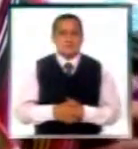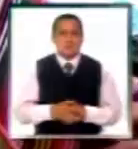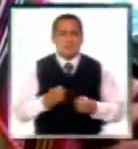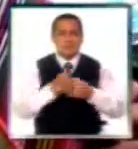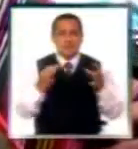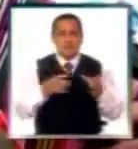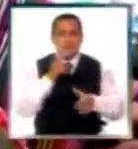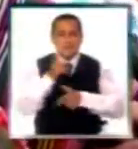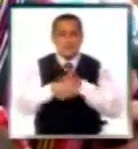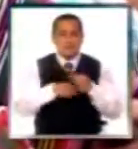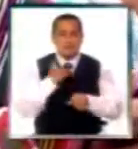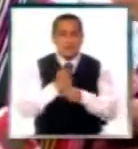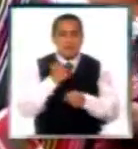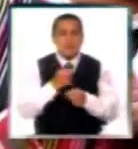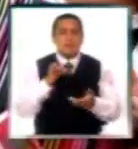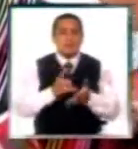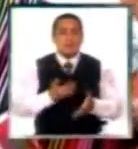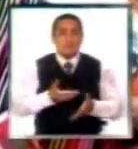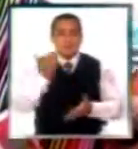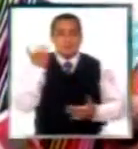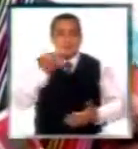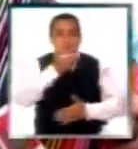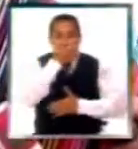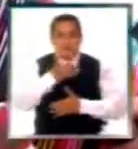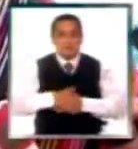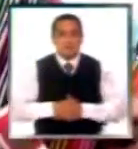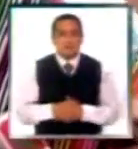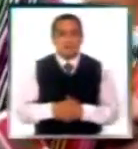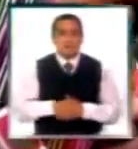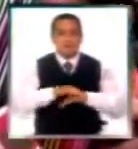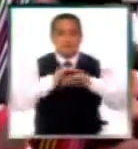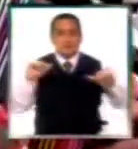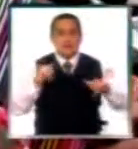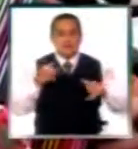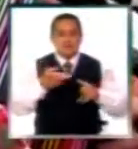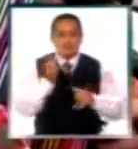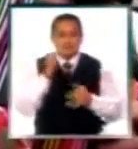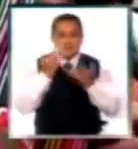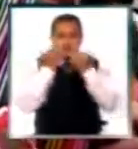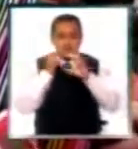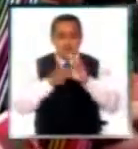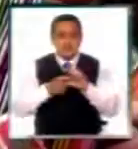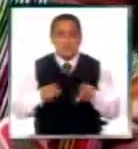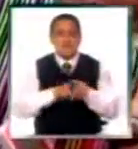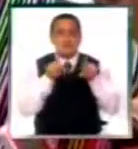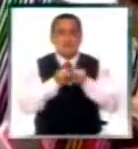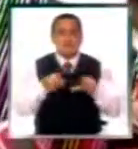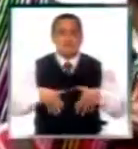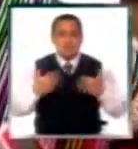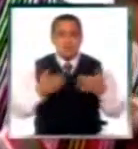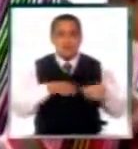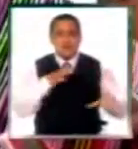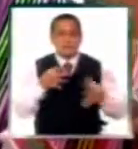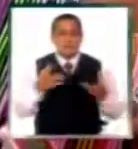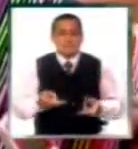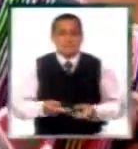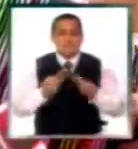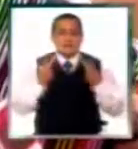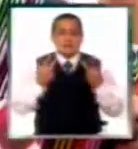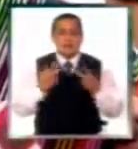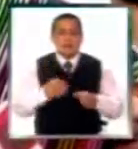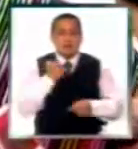al personal de trabajadores que han sido secuestrados, separarlos de sus captores, y de esa manera poder recuperar a